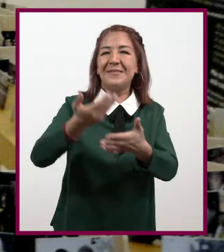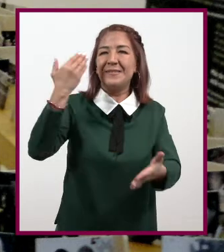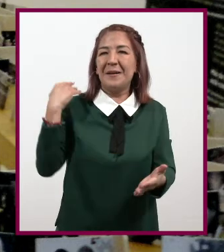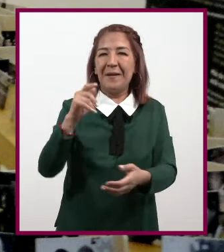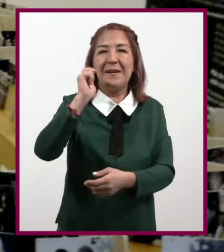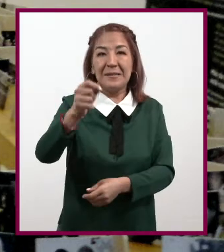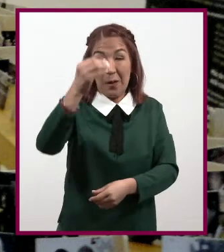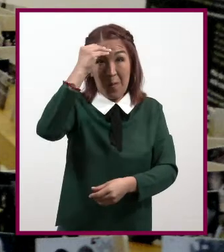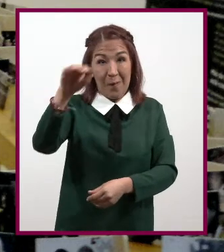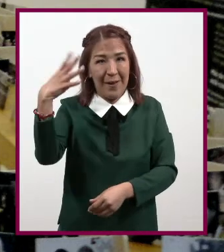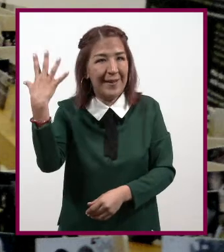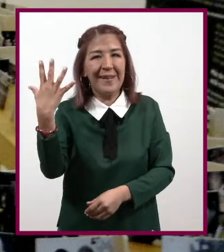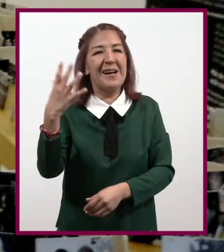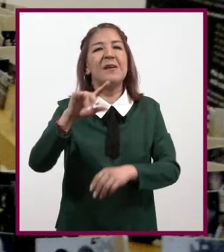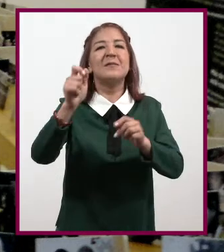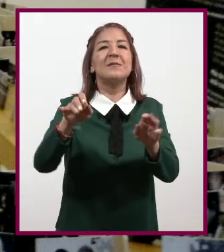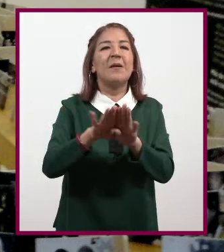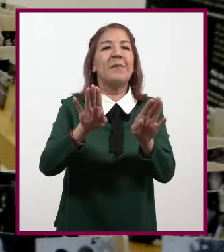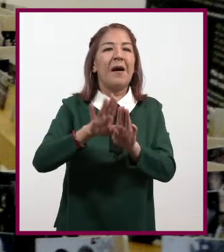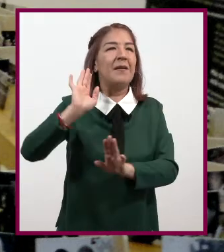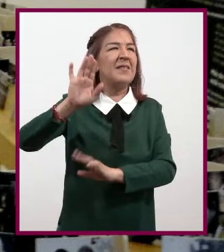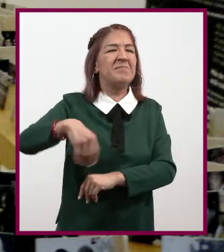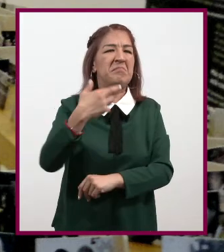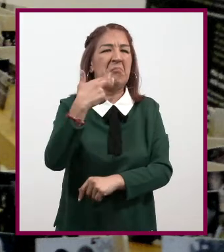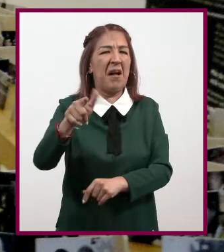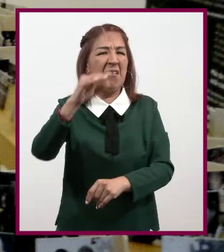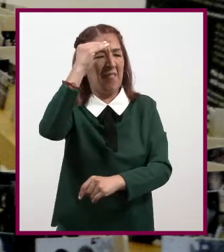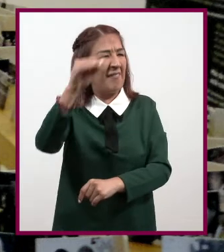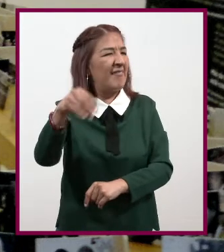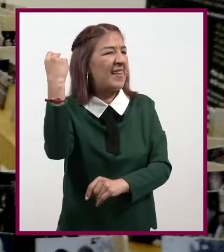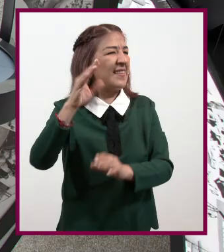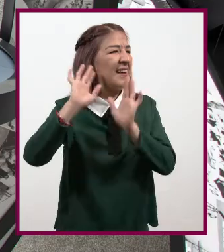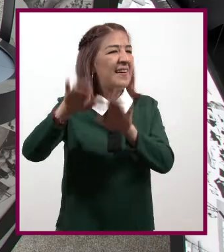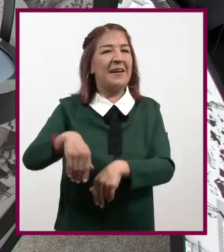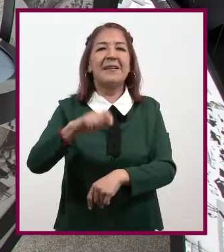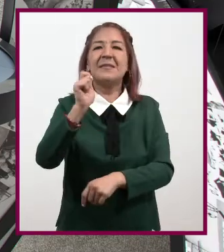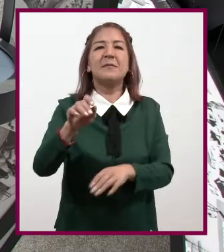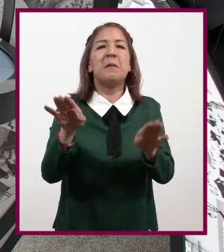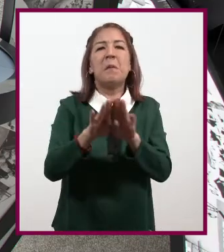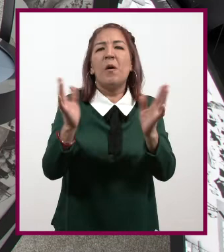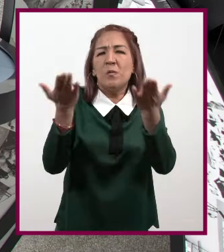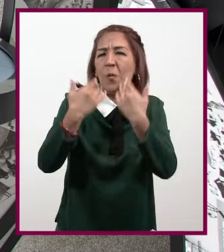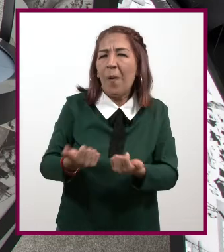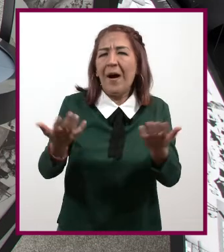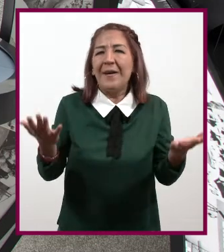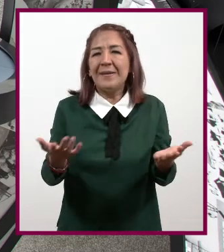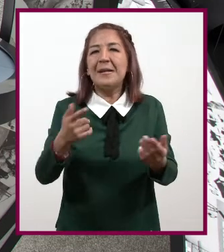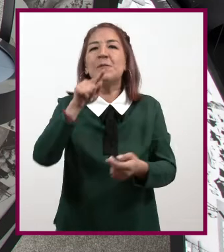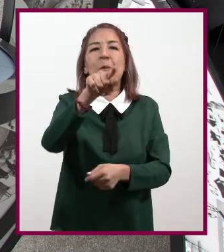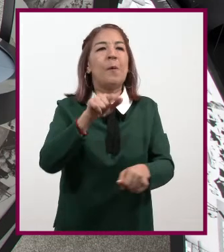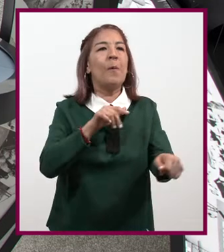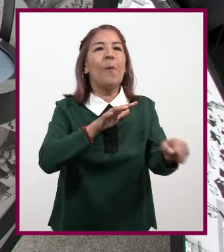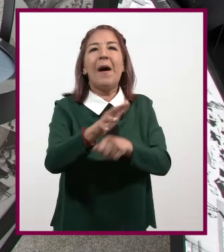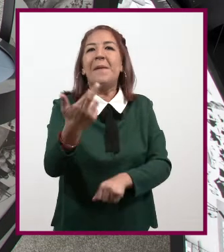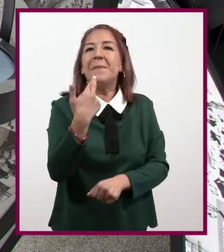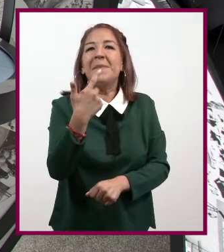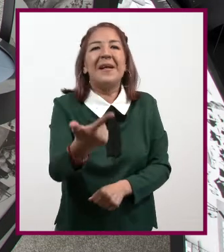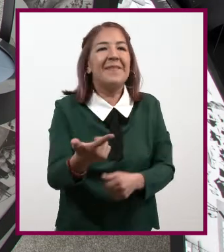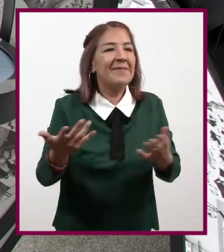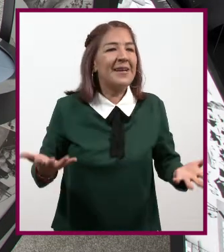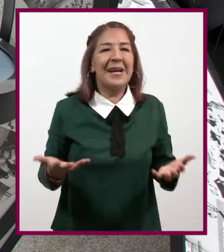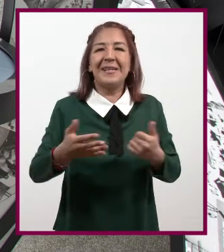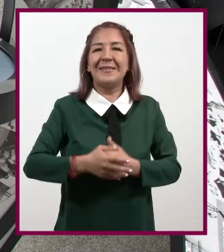las olvides, sino porque prefieres no ver, prefieres decir no existe, prefieres